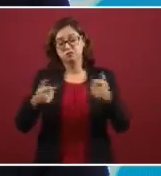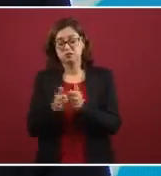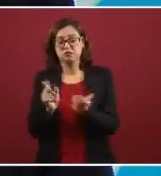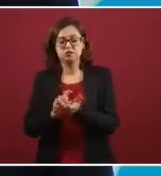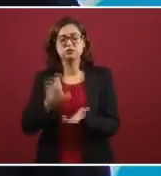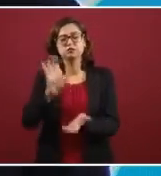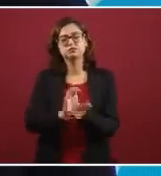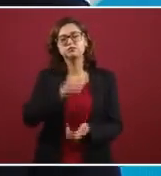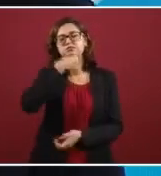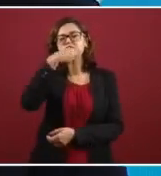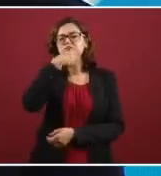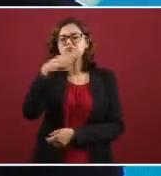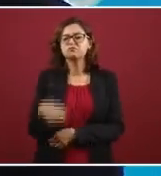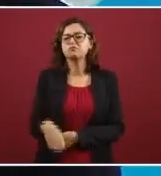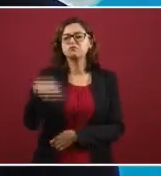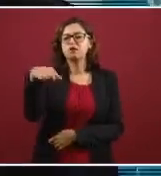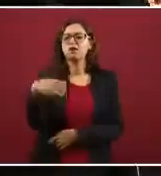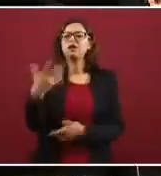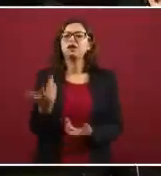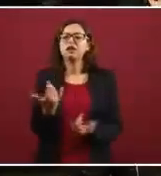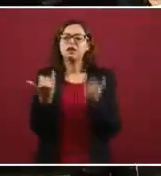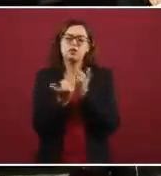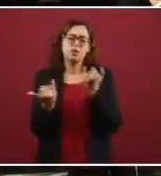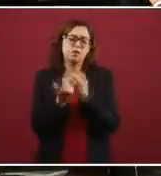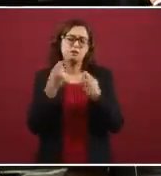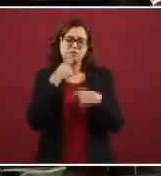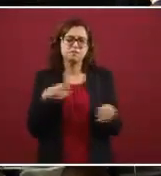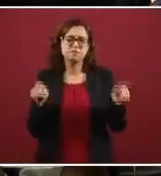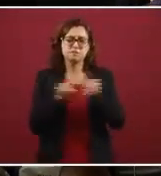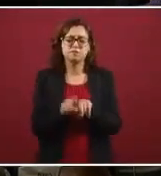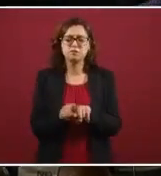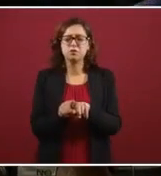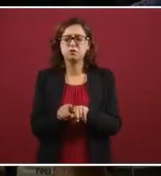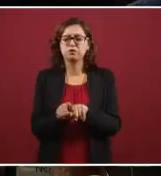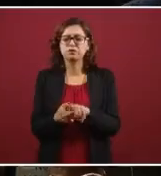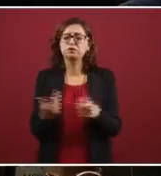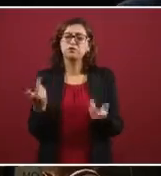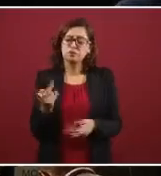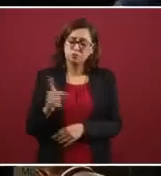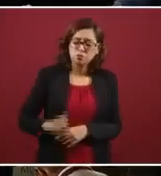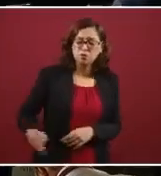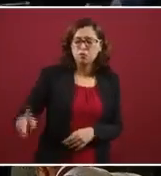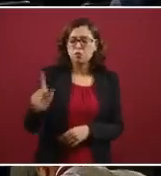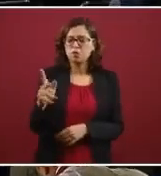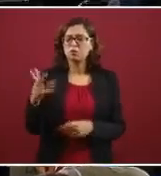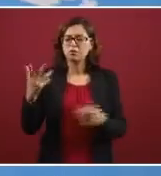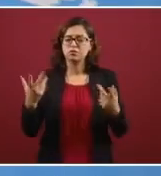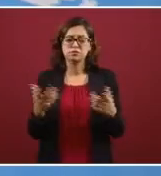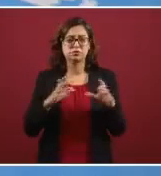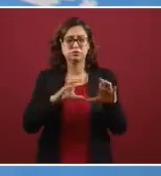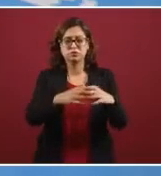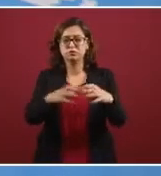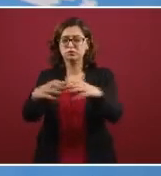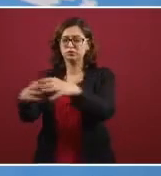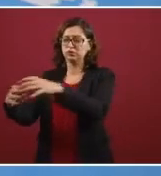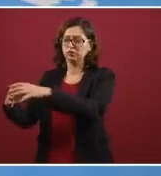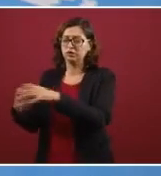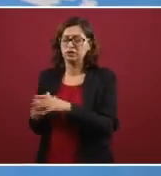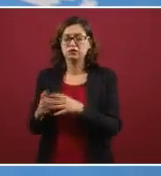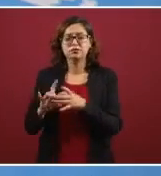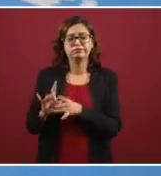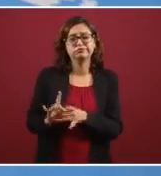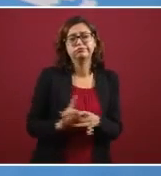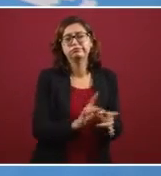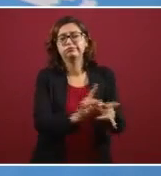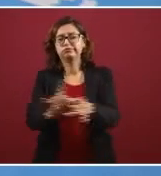parte, también es necesario y se vuelve más evidente, porque nuestros pueblos lo entienden muy bien, los necesarios vínculos entre